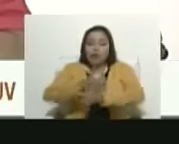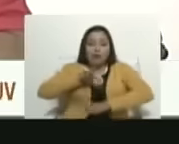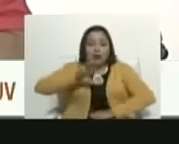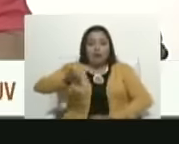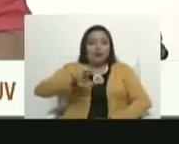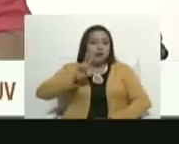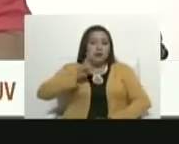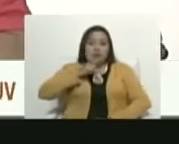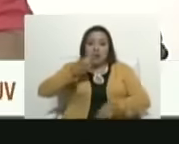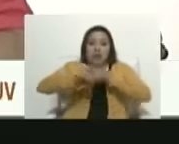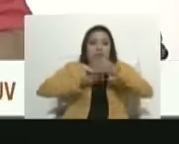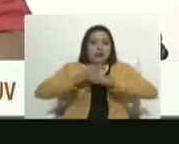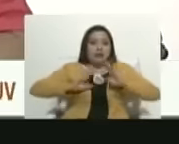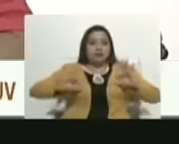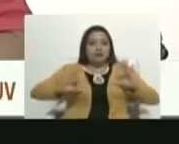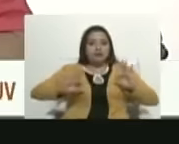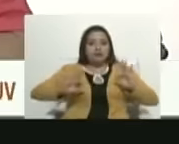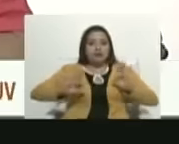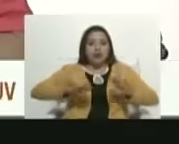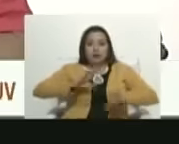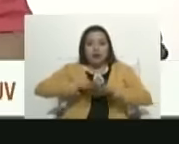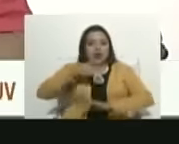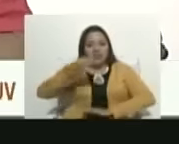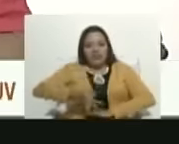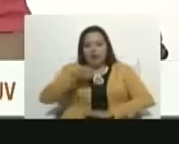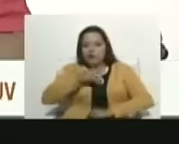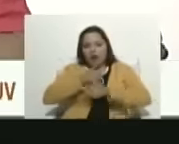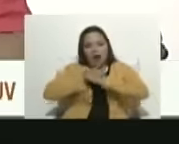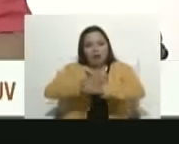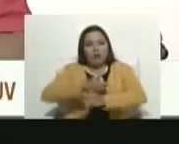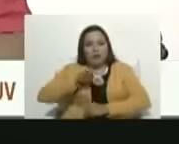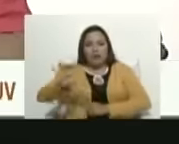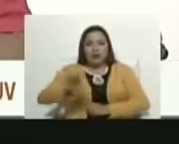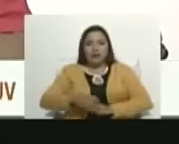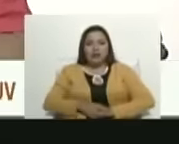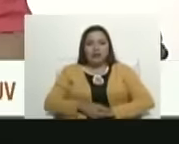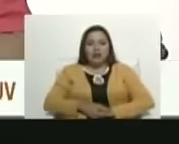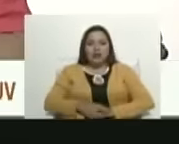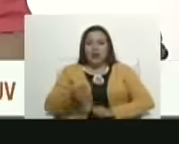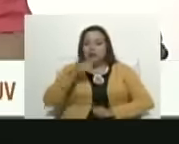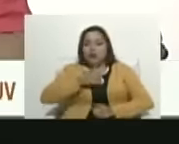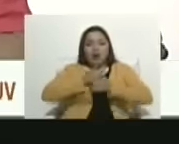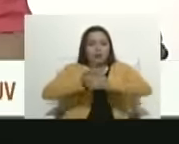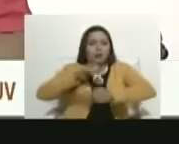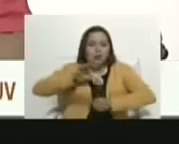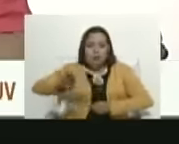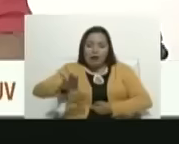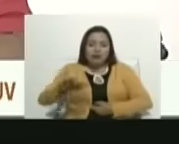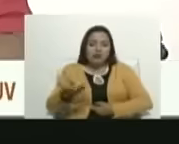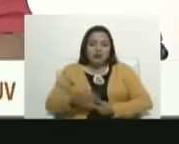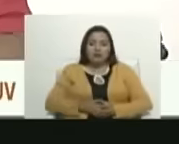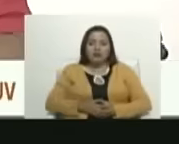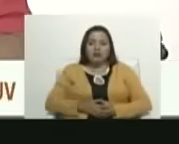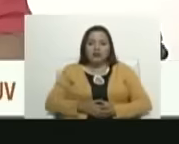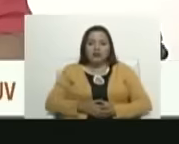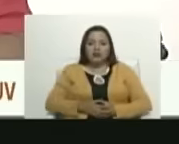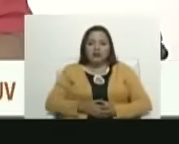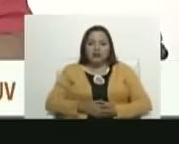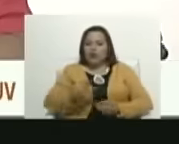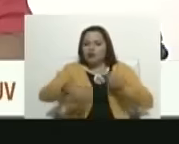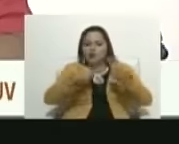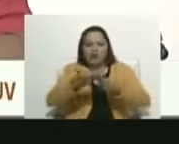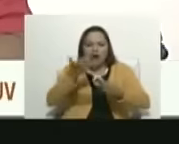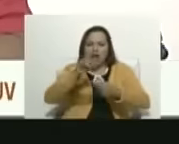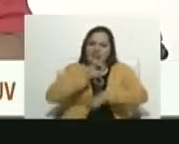hacen. Porque en verdad no la aman. Y si no la ama, no aman la patria, en realidad nunca la